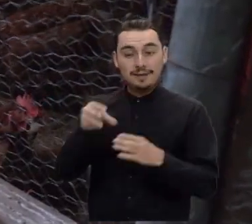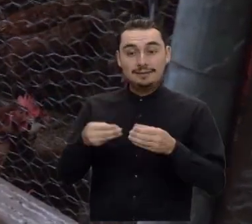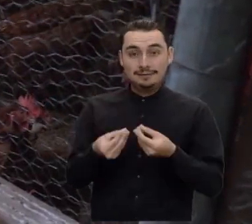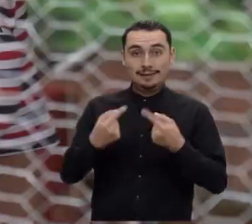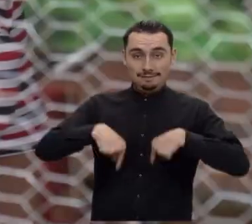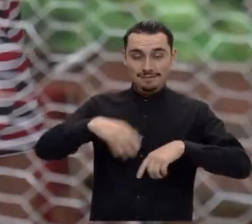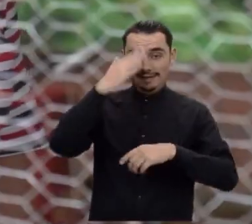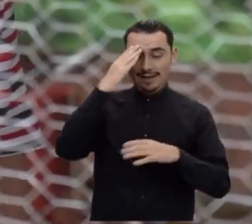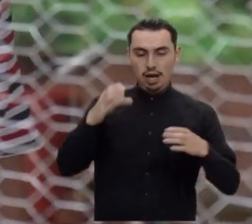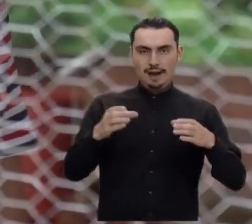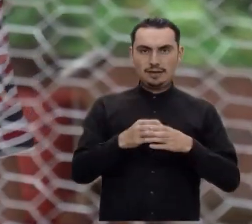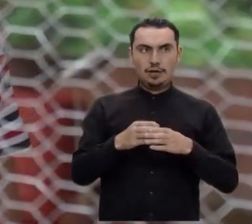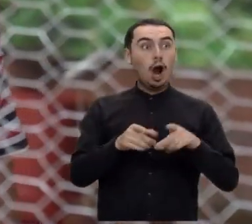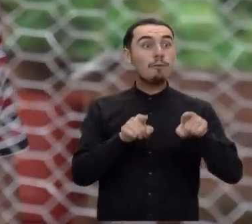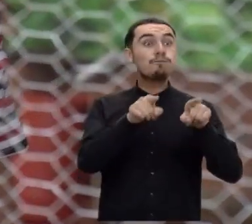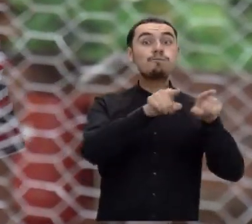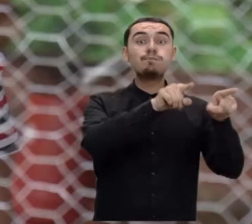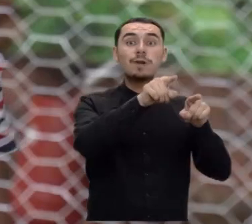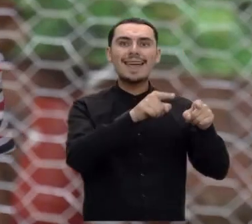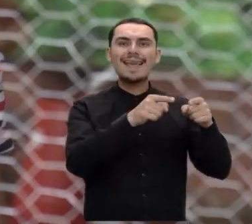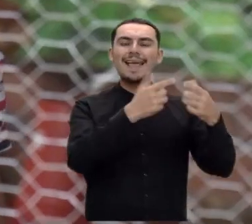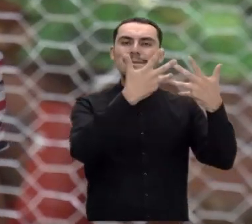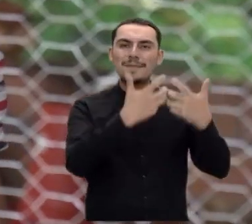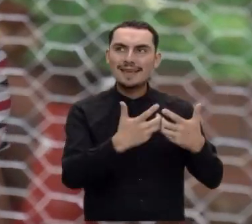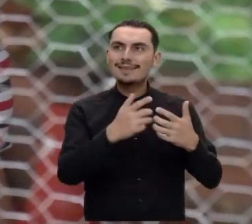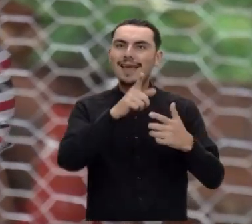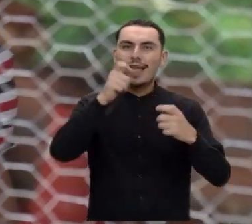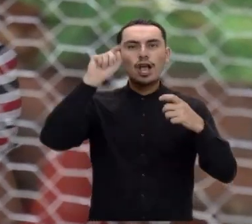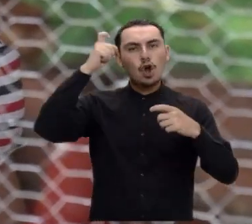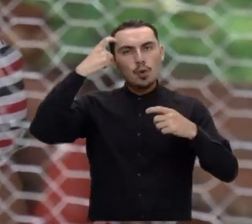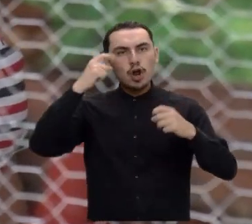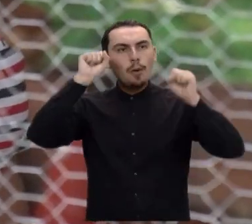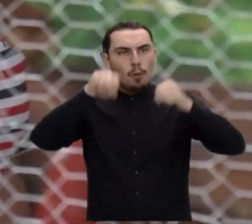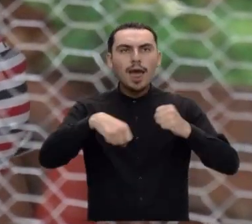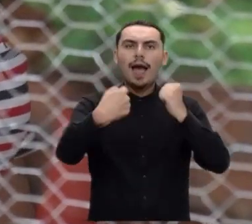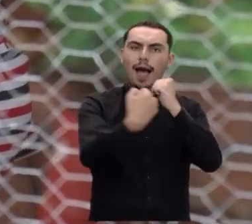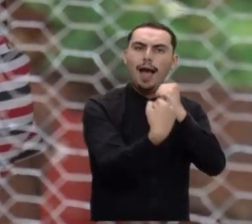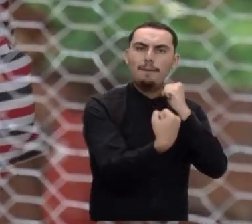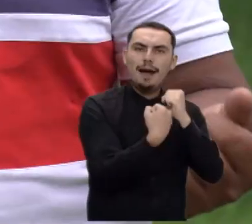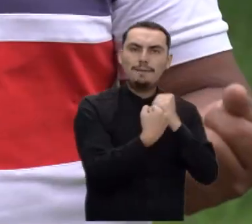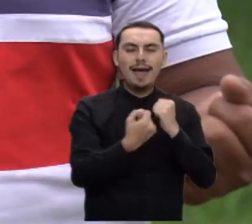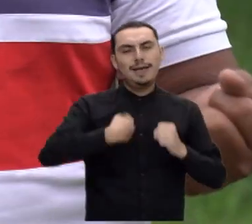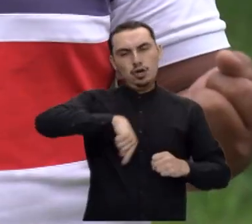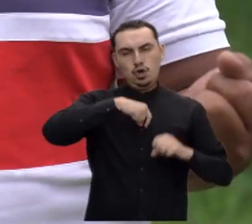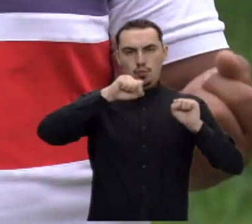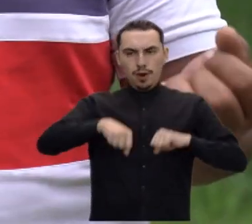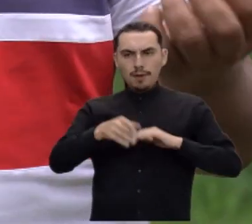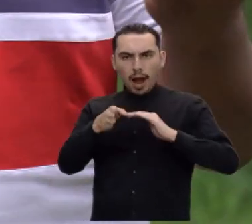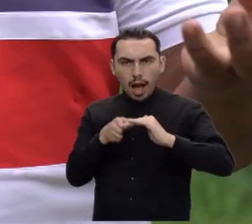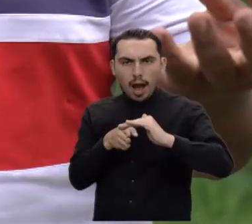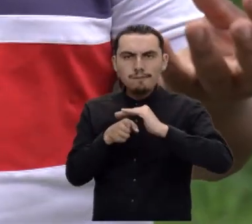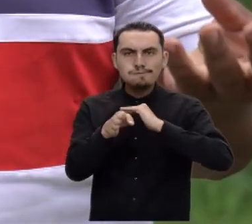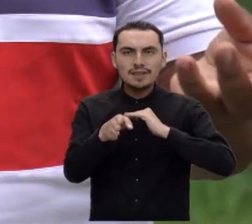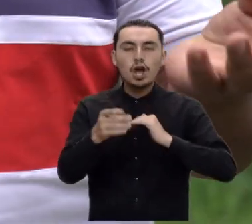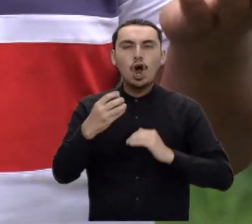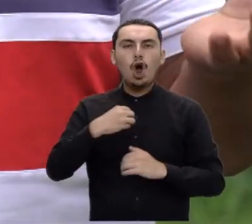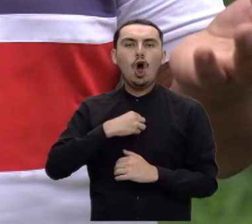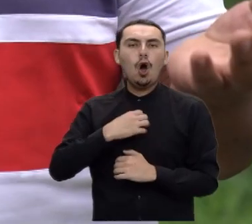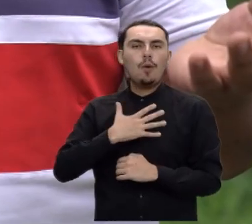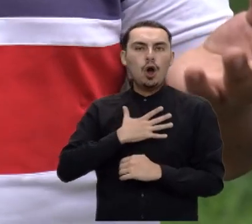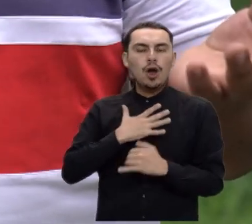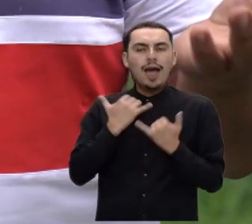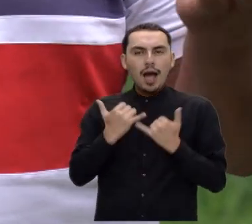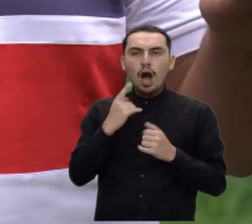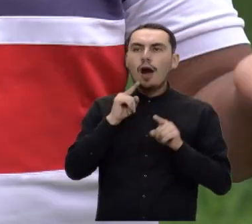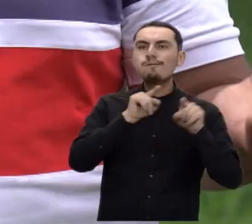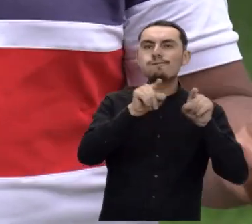asociación las empresas del gobierno nos pueden colaborar para nosotros poder acceder a tener de pronto más